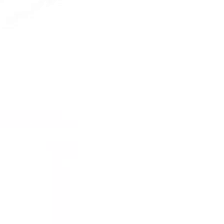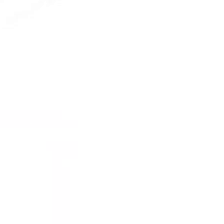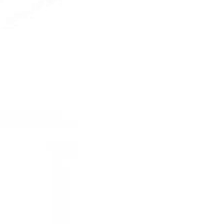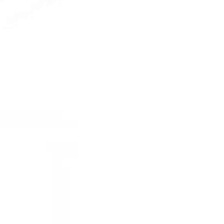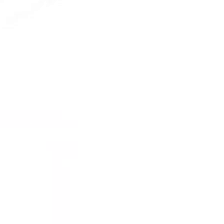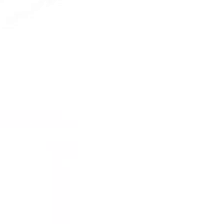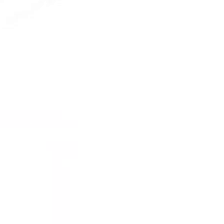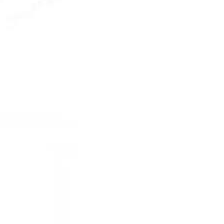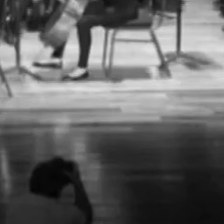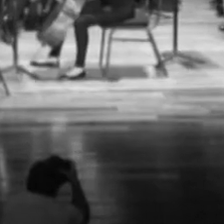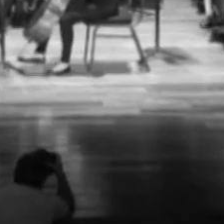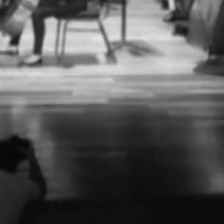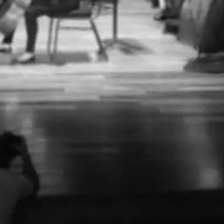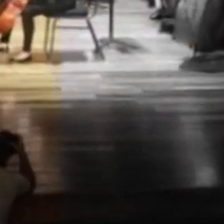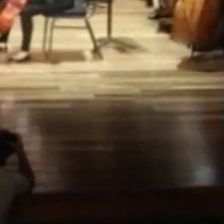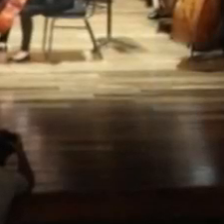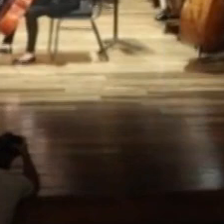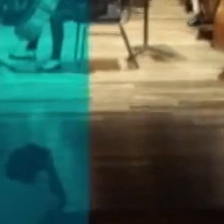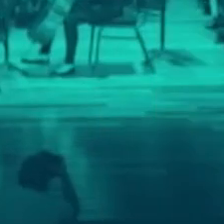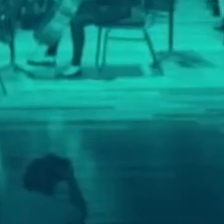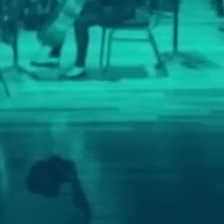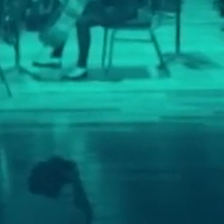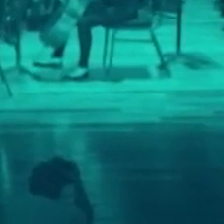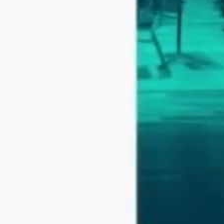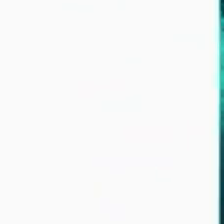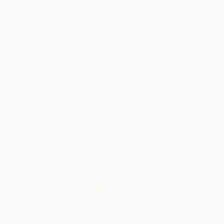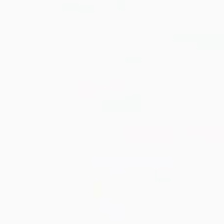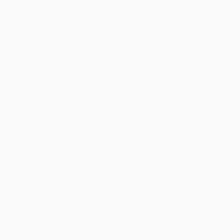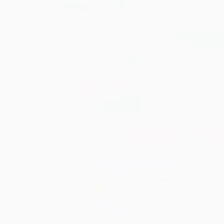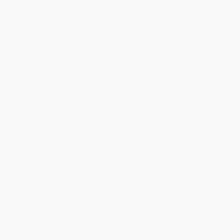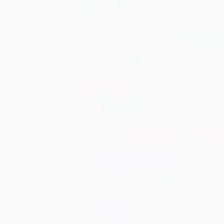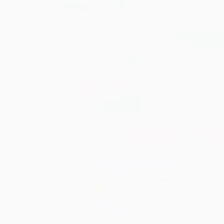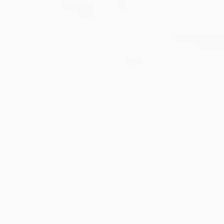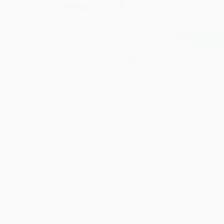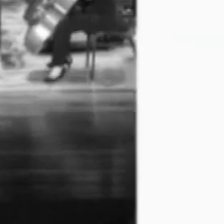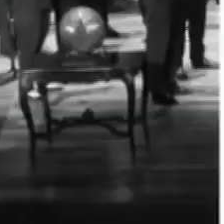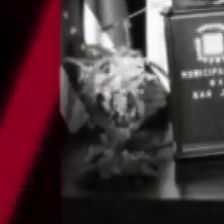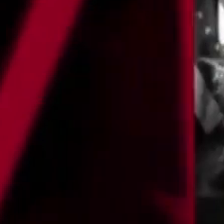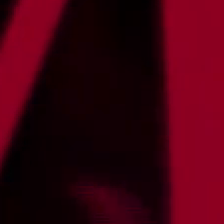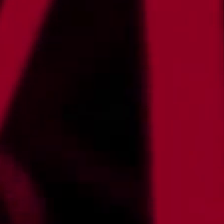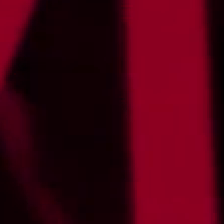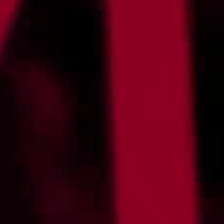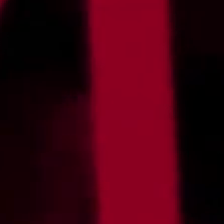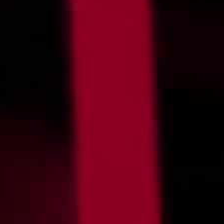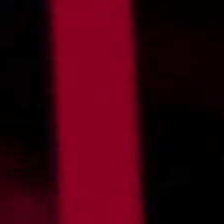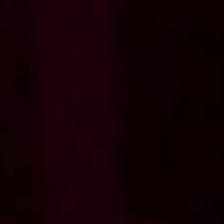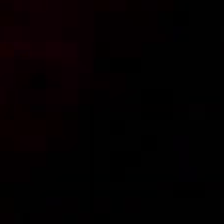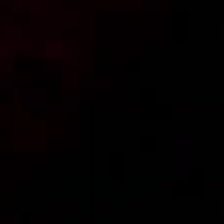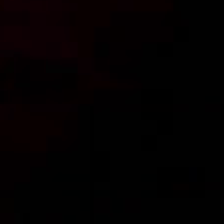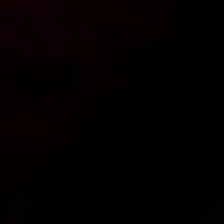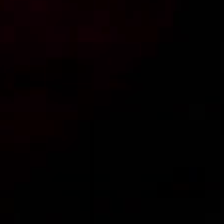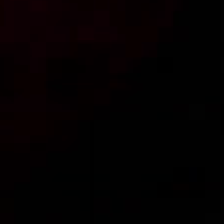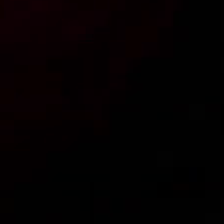Consúltelo aquí, Banco Popular. En nuestro espacio Arte 13, disfrute Carmen de Bizet dentro